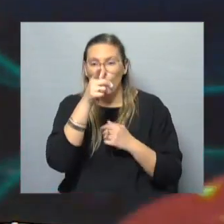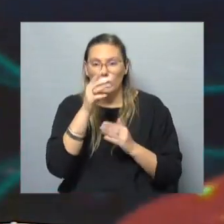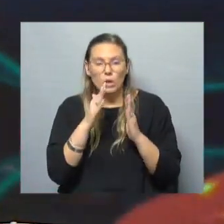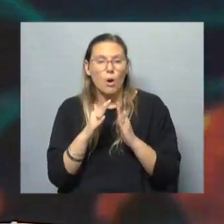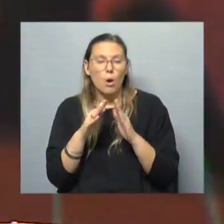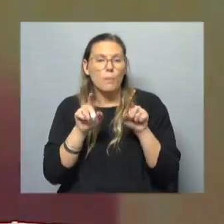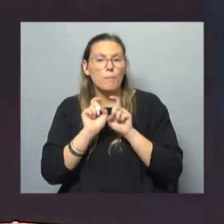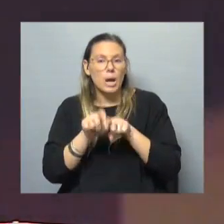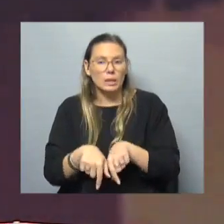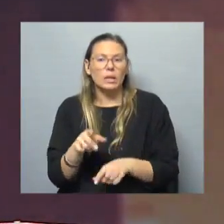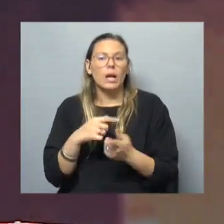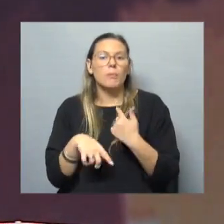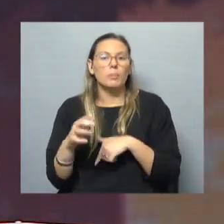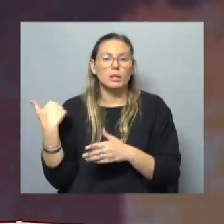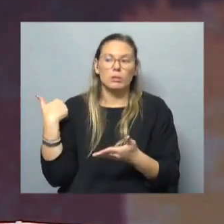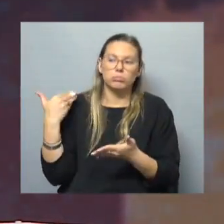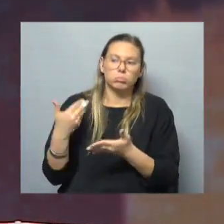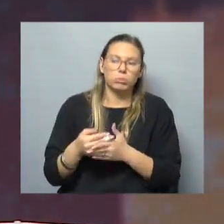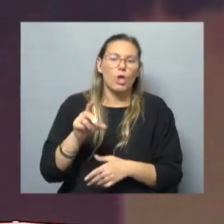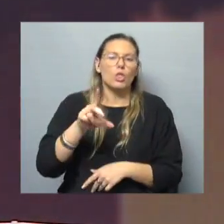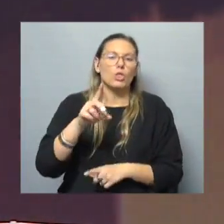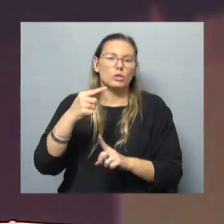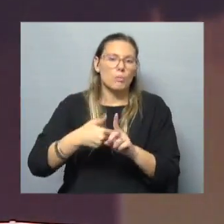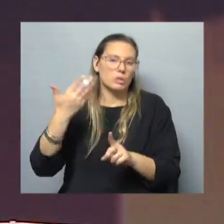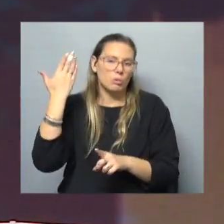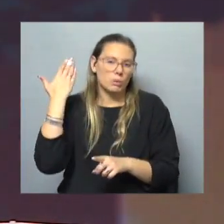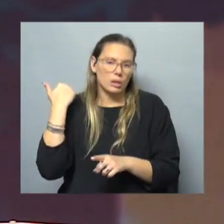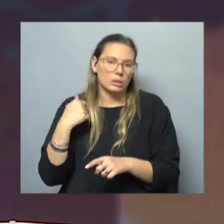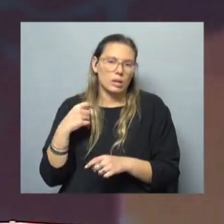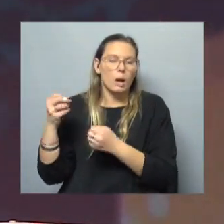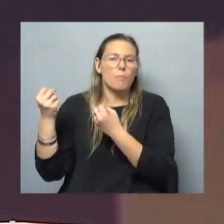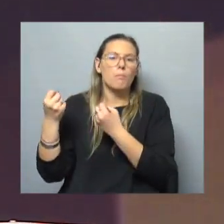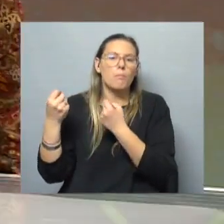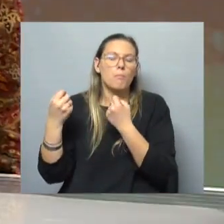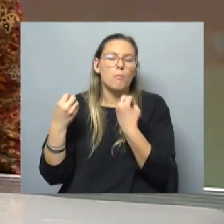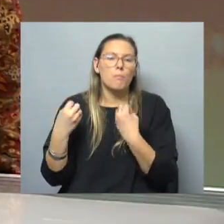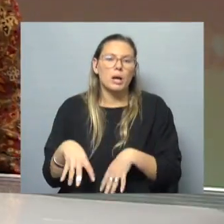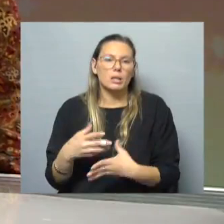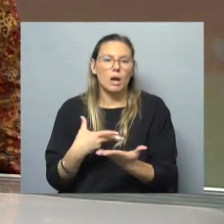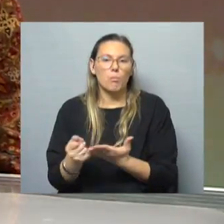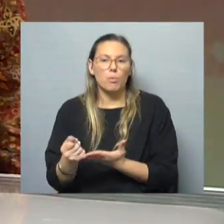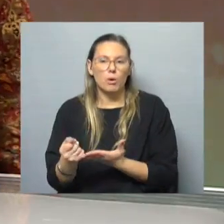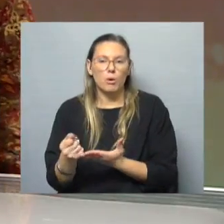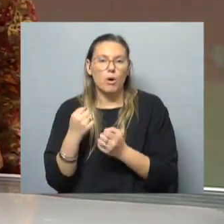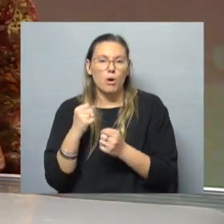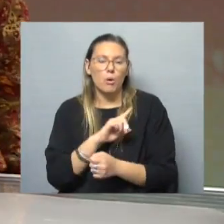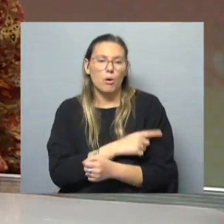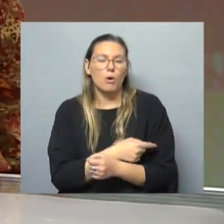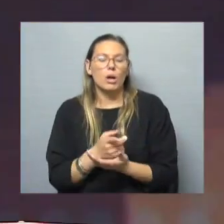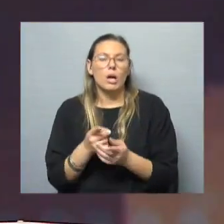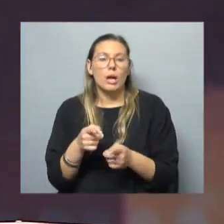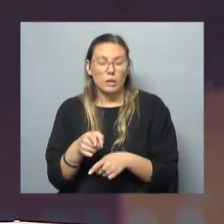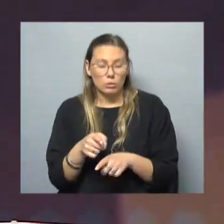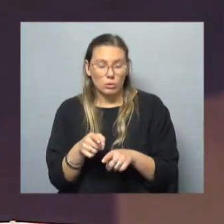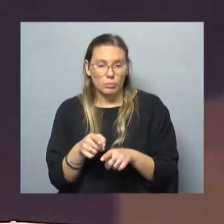en ese sentido, pero el acumulado 12 meses para atrás sigue dando caída del poder de compra. Tremendo. Bueno, Martín, muchas gracias. Todo esto,